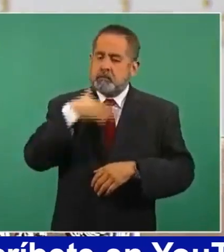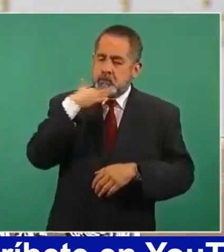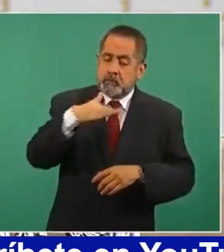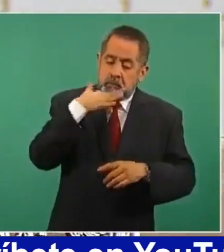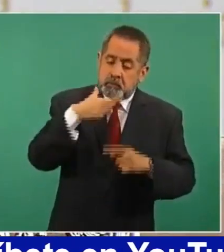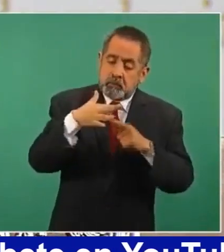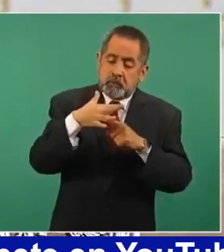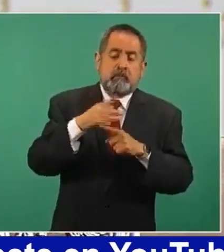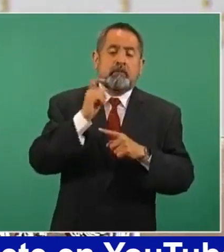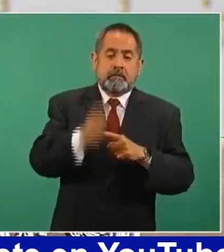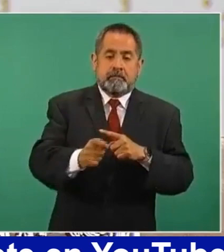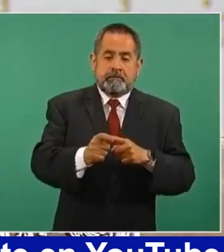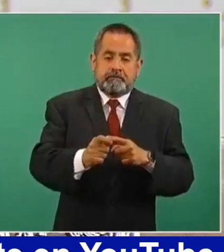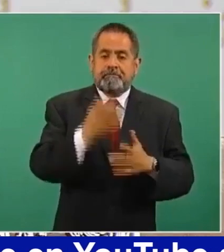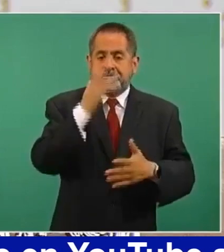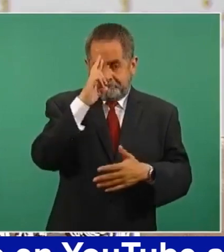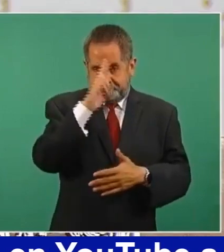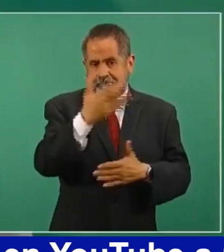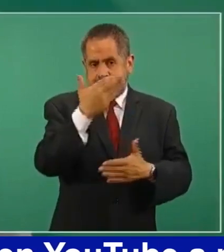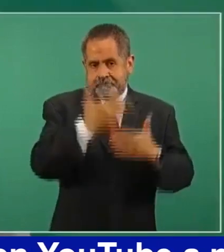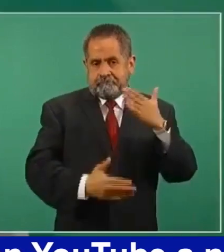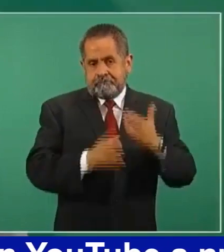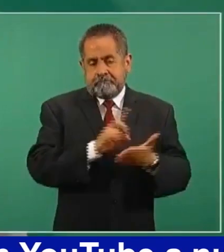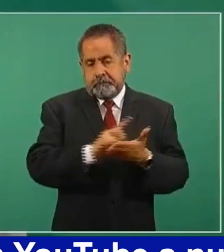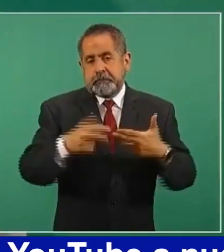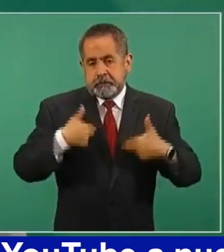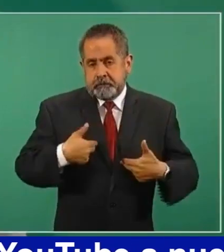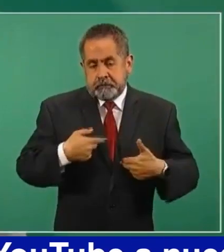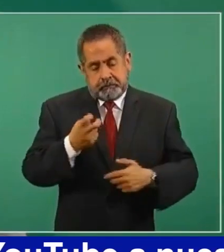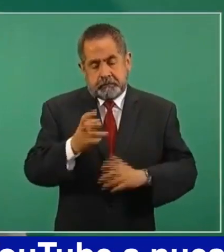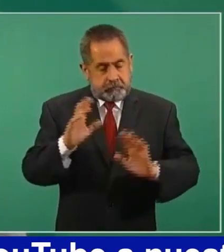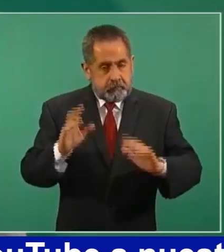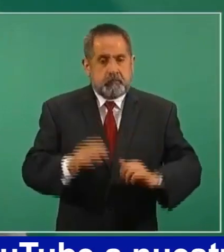violación a derechos humanos,